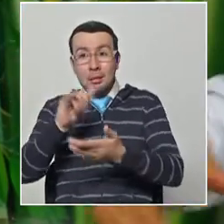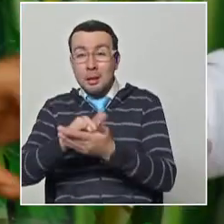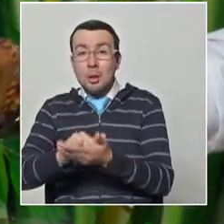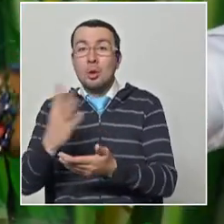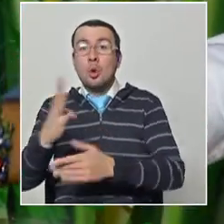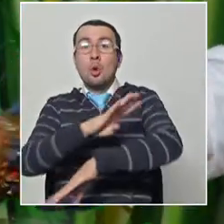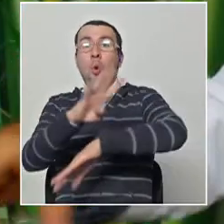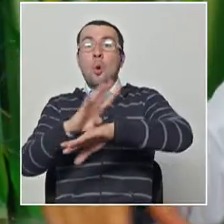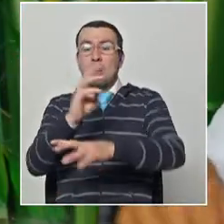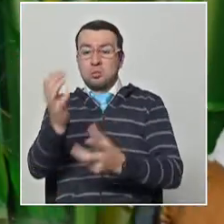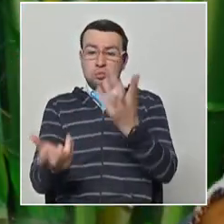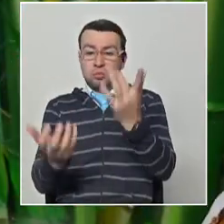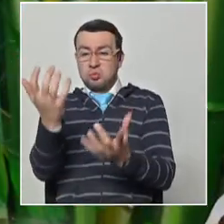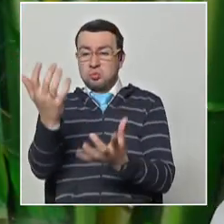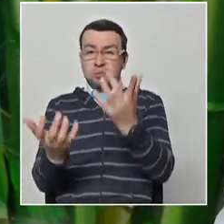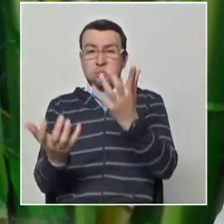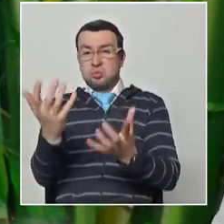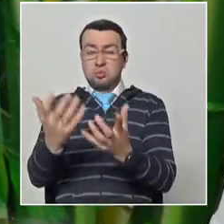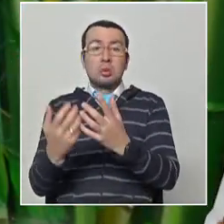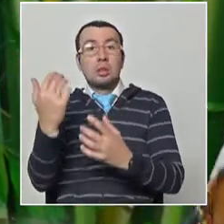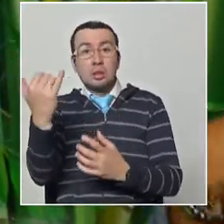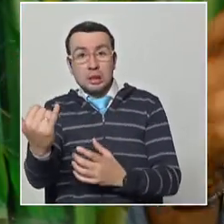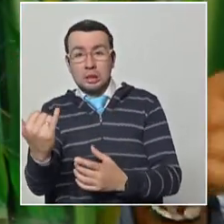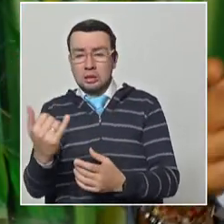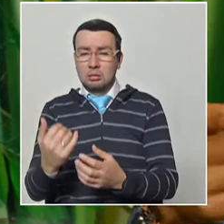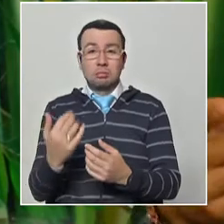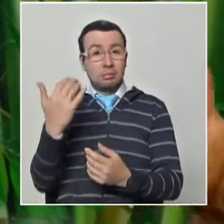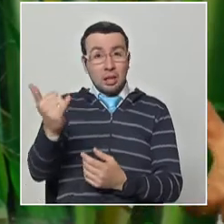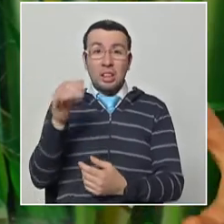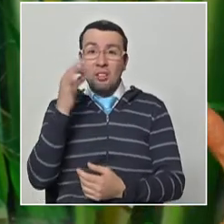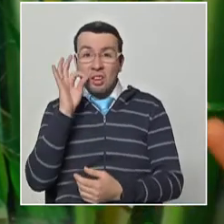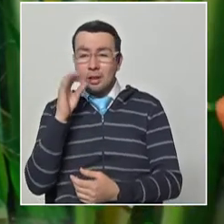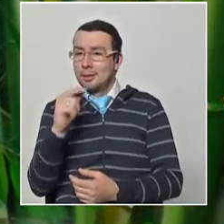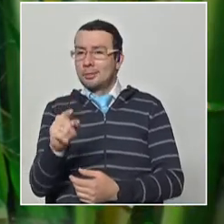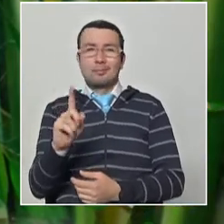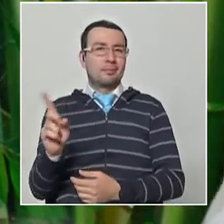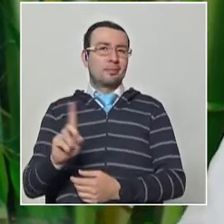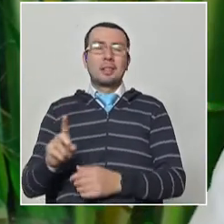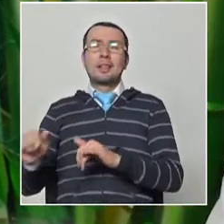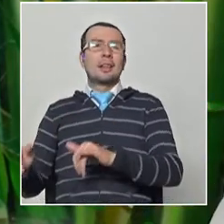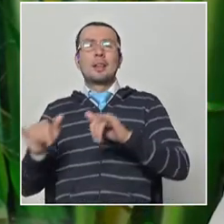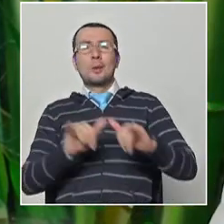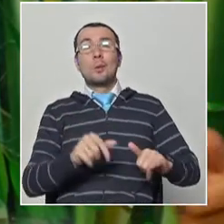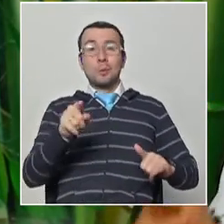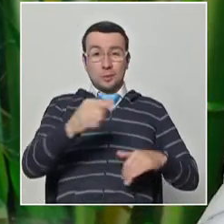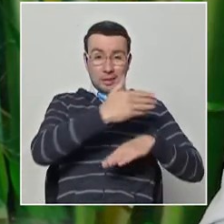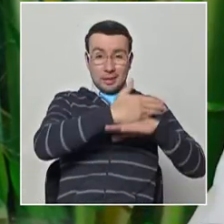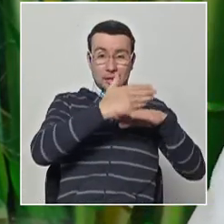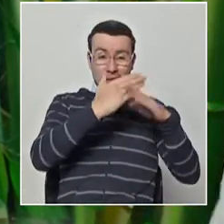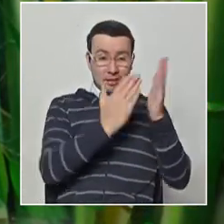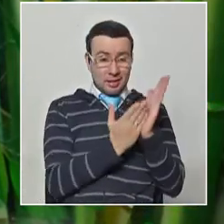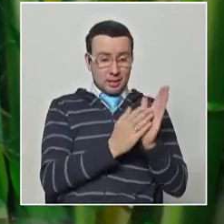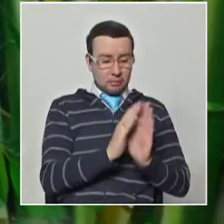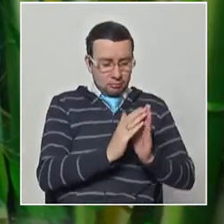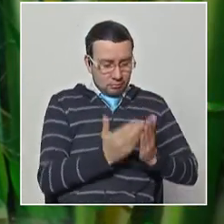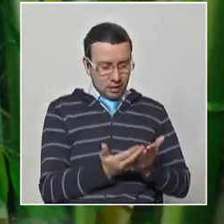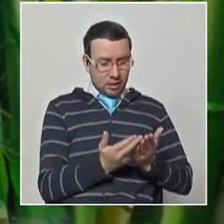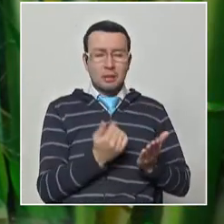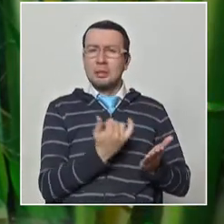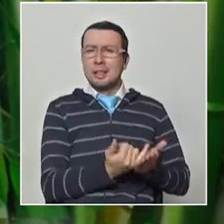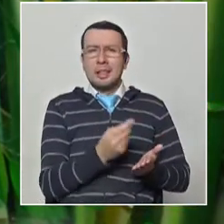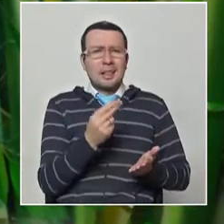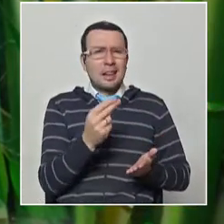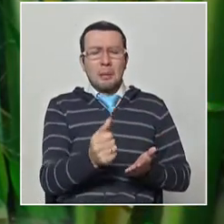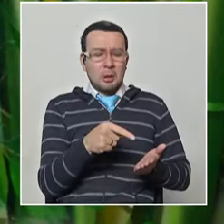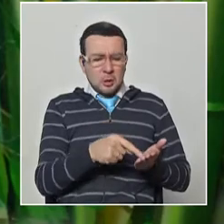cuatro horas hecha ni la de la chocolatera que lleva dos o tres horas hecha porque ya se oxida como cuando un aguacate se pone negro o un jugo de limón se dañan pocos